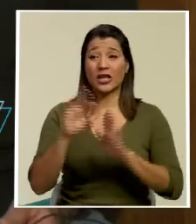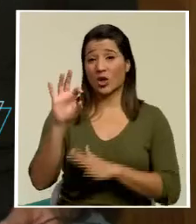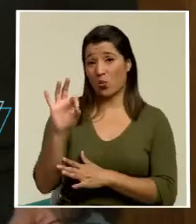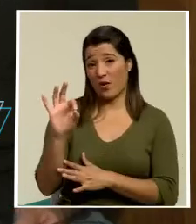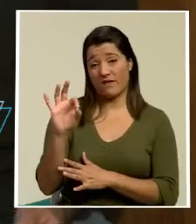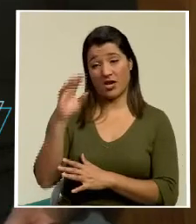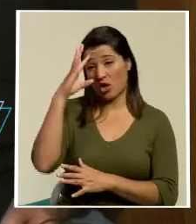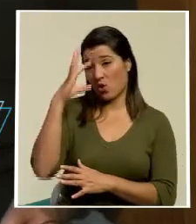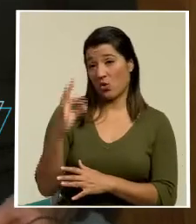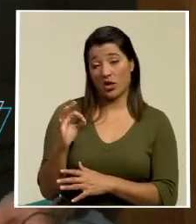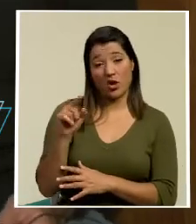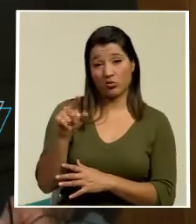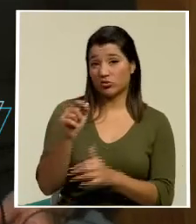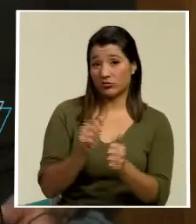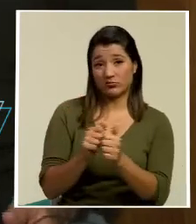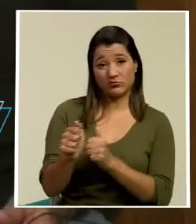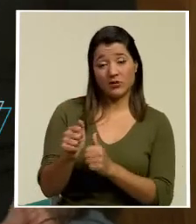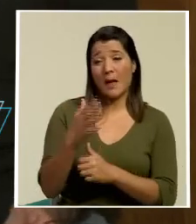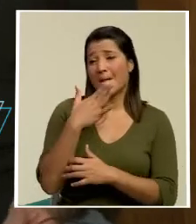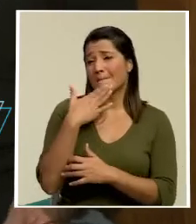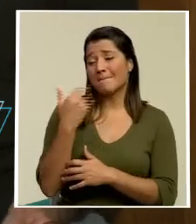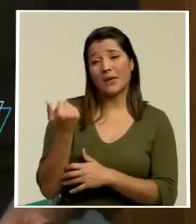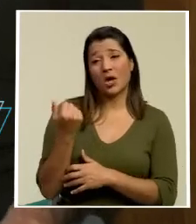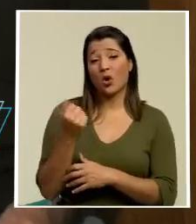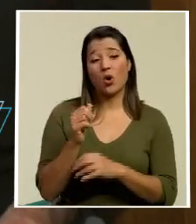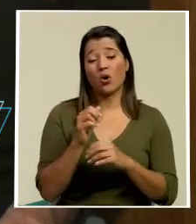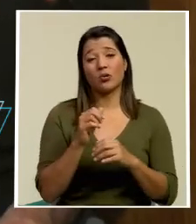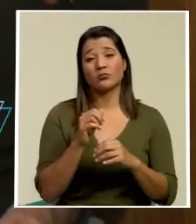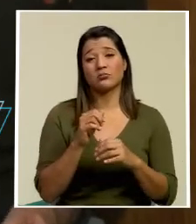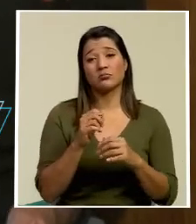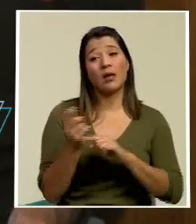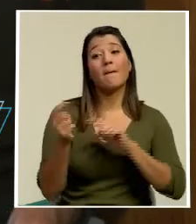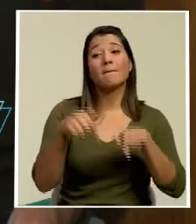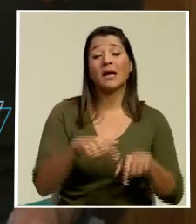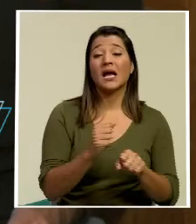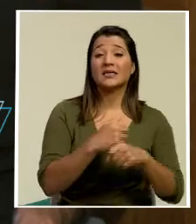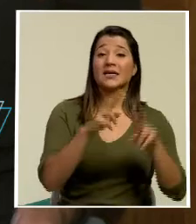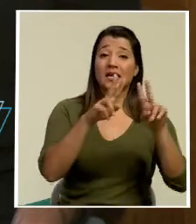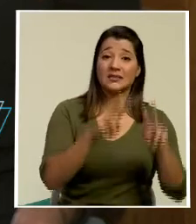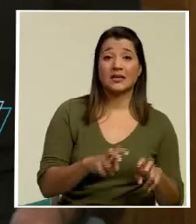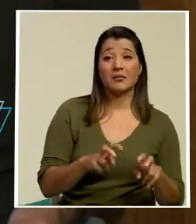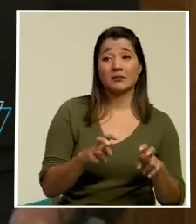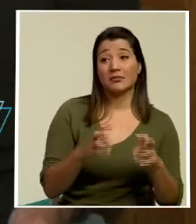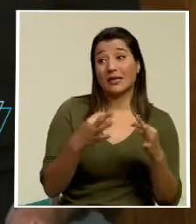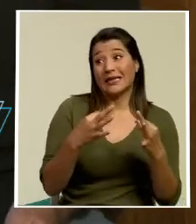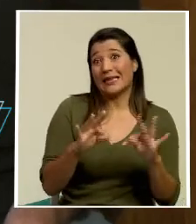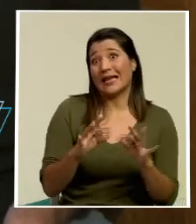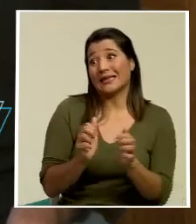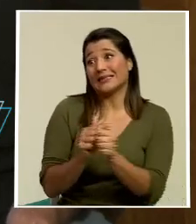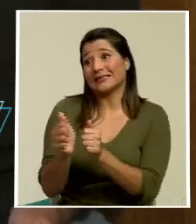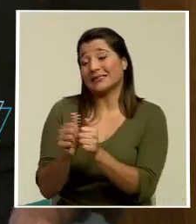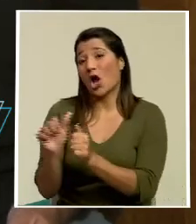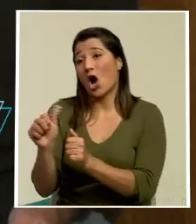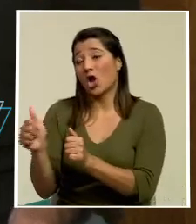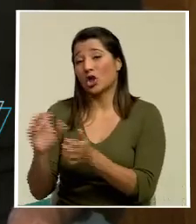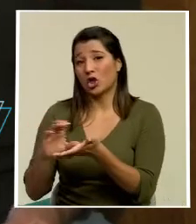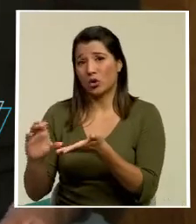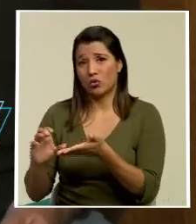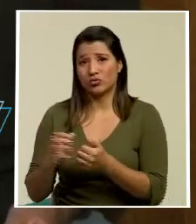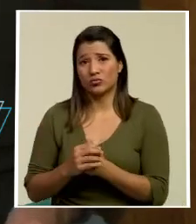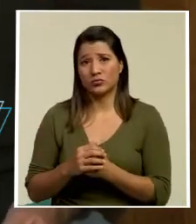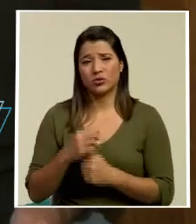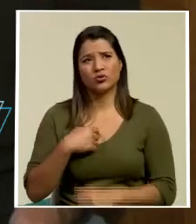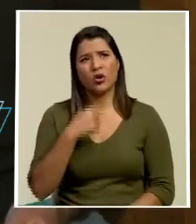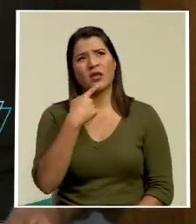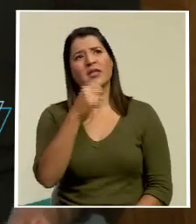Deje matemáticas para recuperación y trate de sacar las otras materias. Y yo le dije, sí, tiene